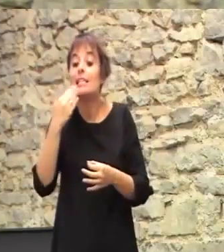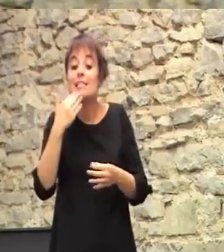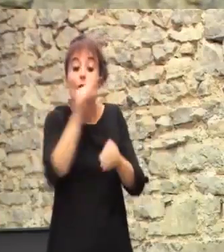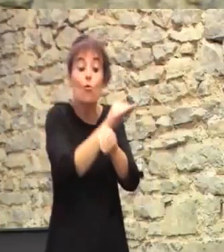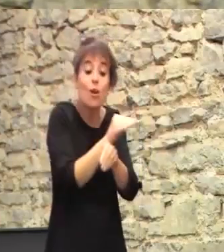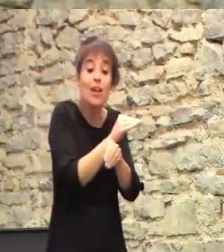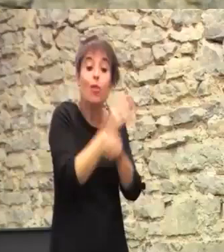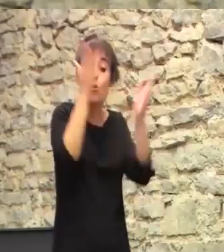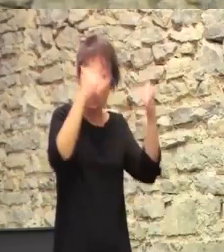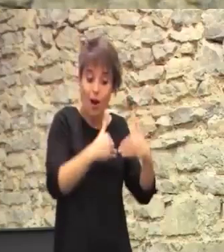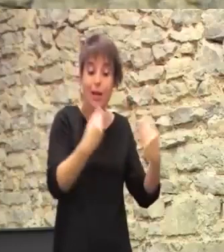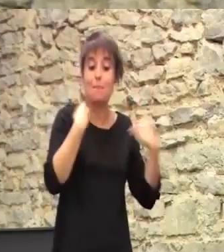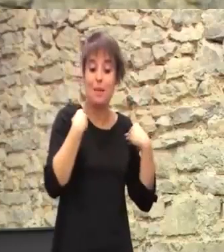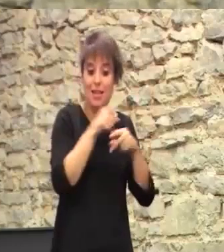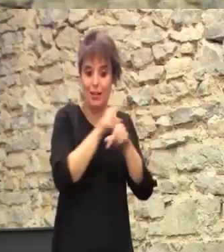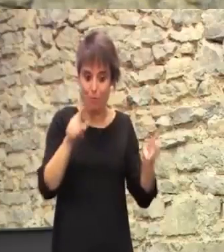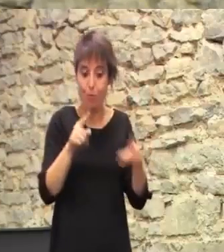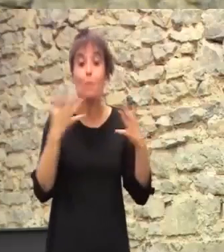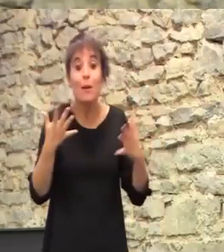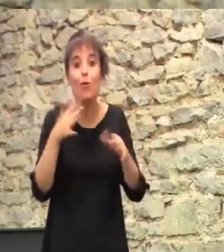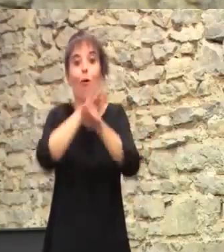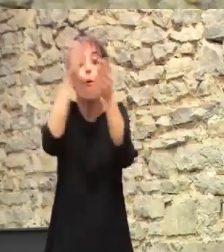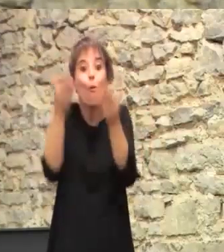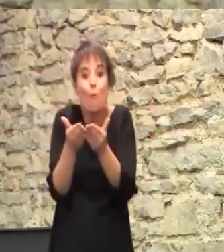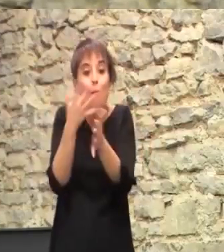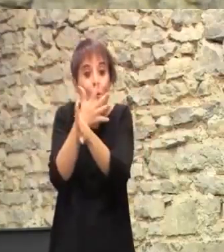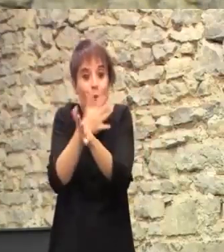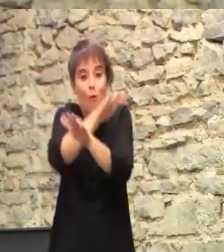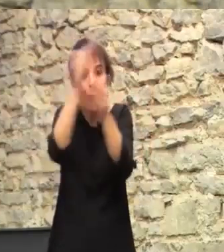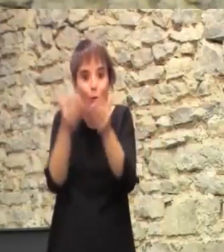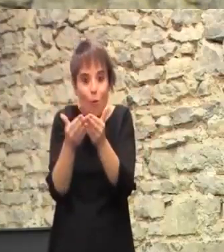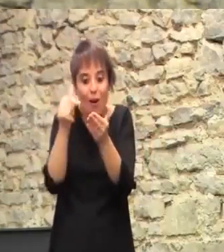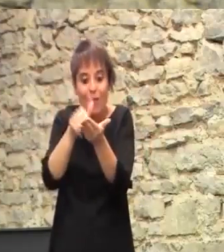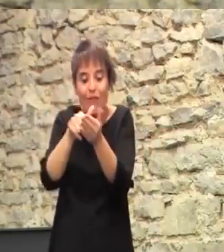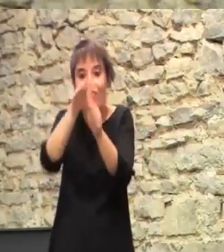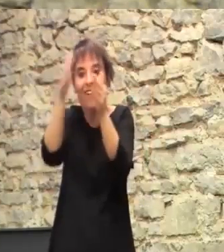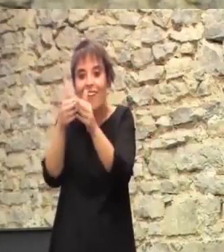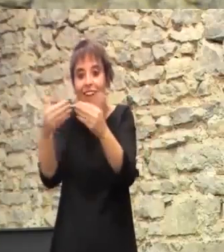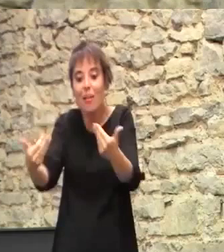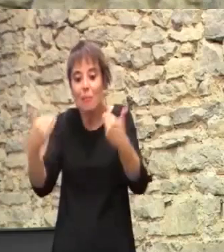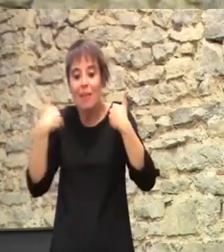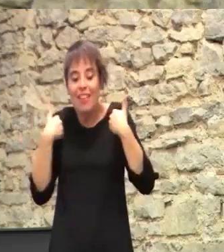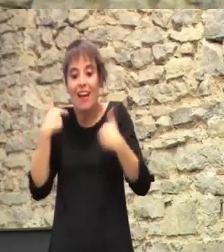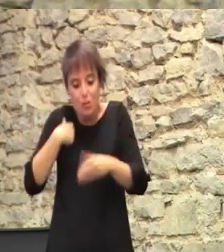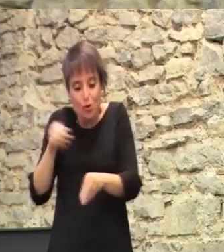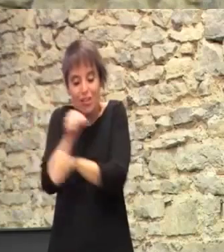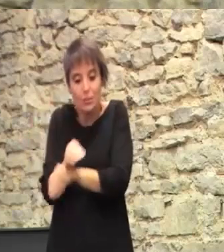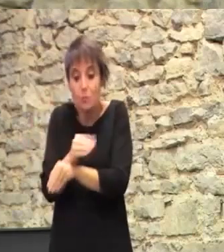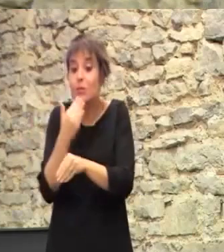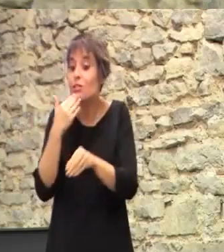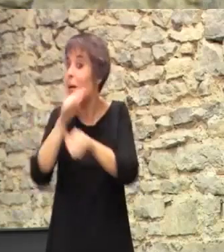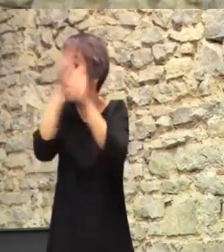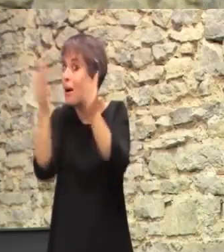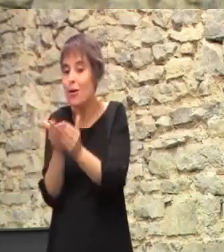existe la vida lo que pasa que en el juego del balón el balón era la que habilitaba la vida de los jugadores pero si no hay